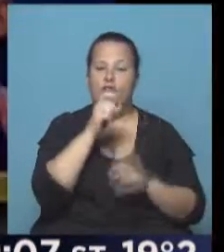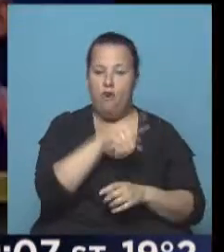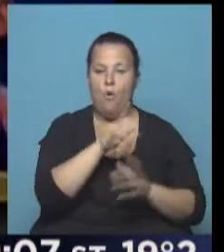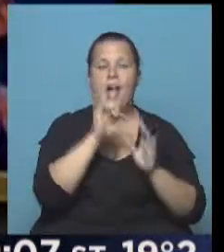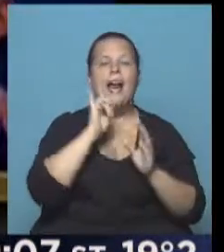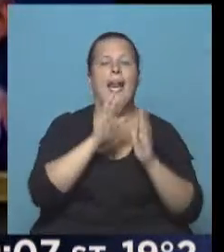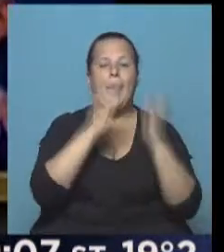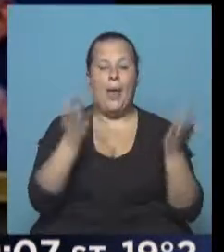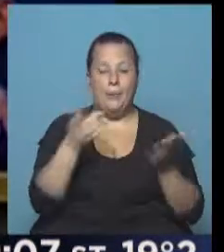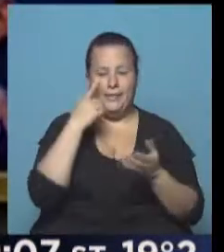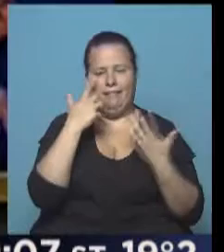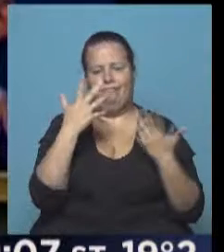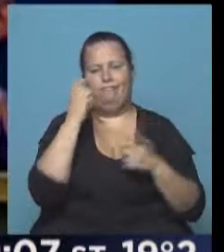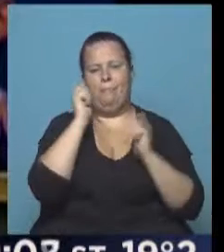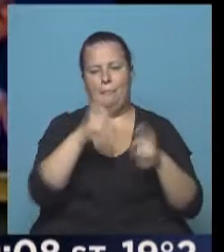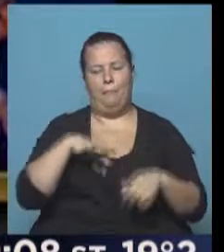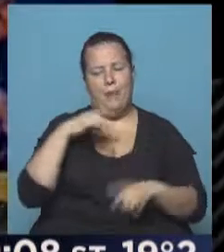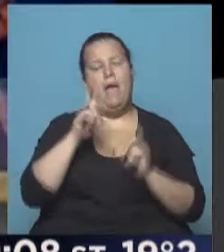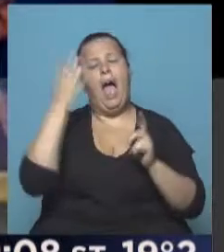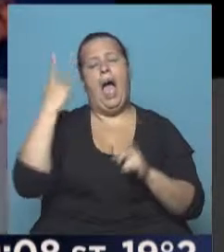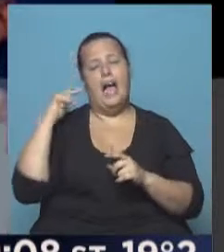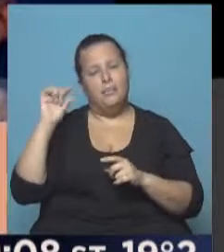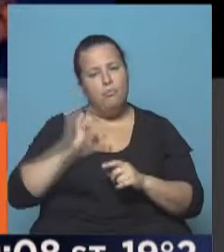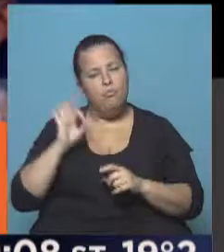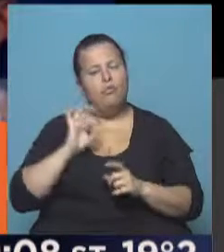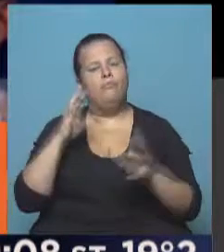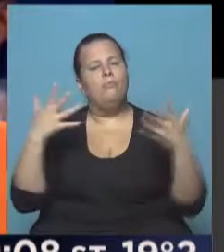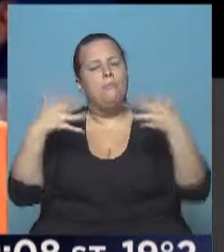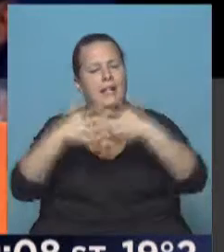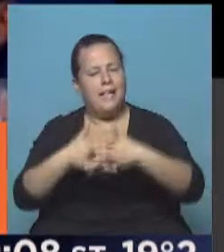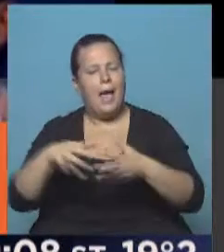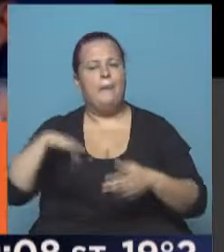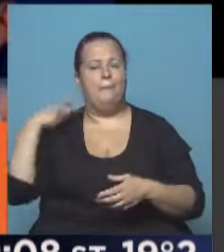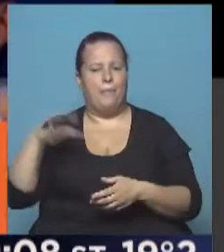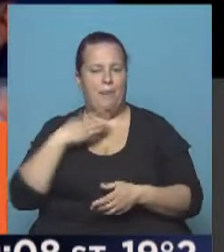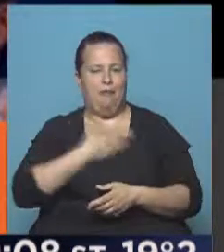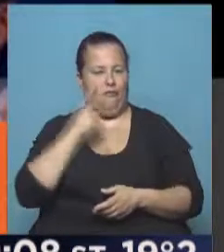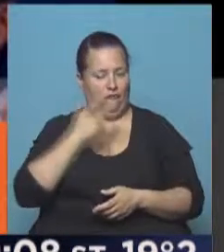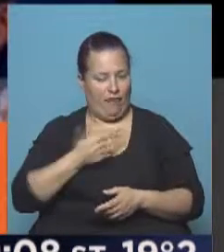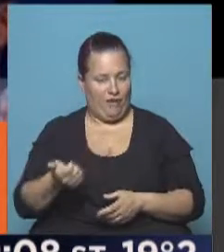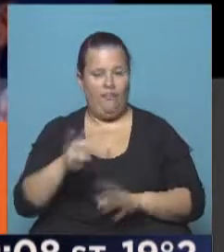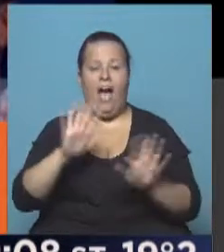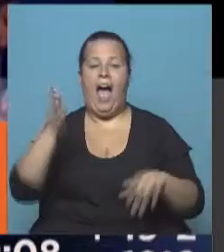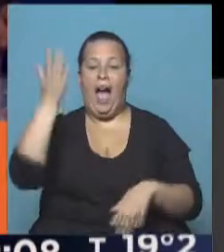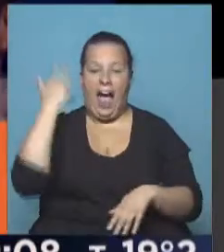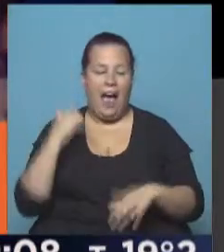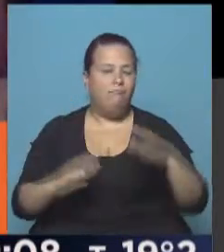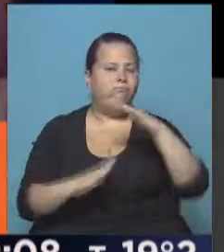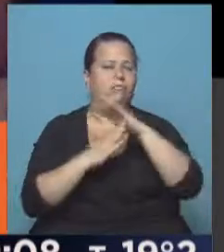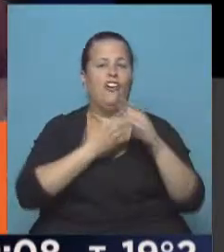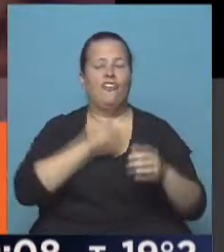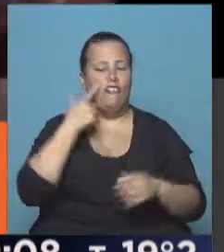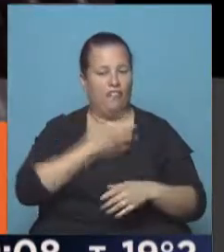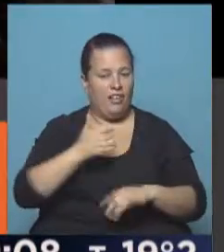la revista que históricamente entregaba este premio, pero hace algunos años se había fusionado con el premio que iba a entregar la FIFA. Ayer, el ente máximo del fútbol mundial